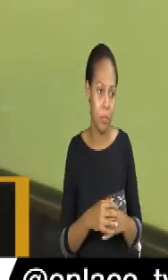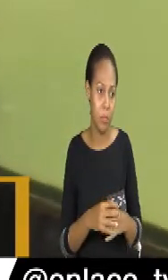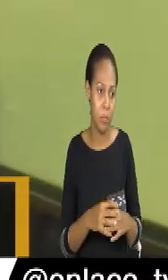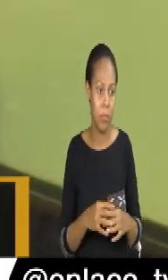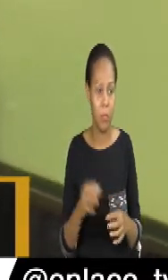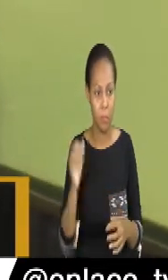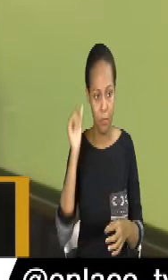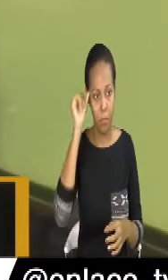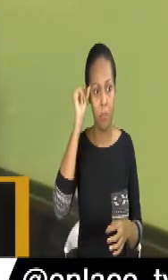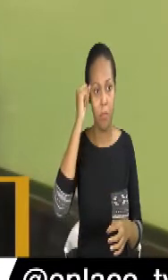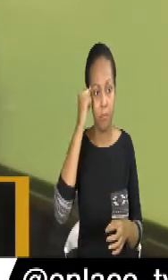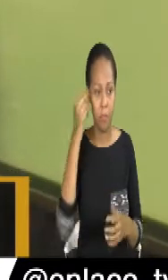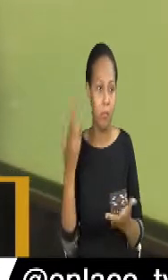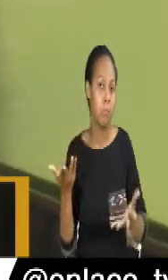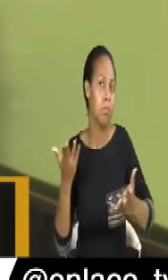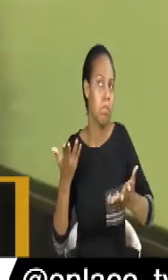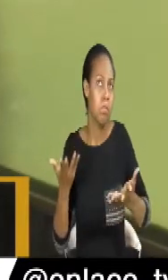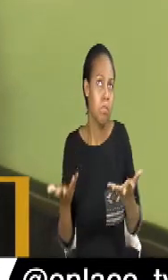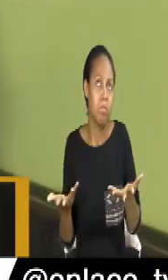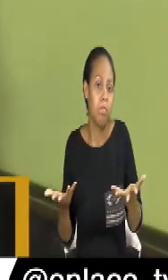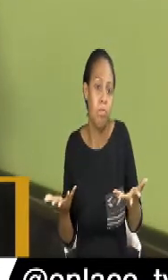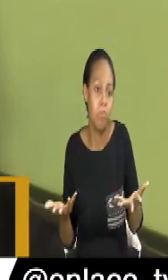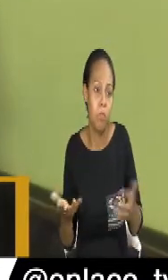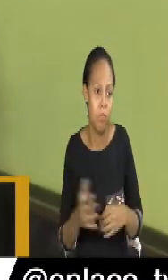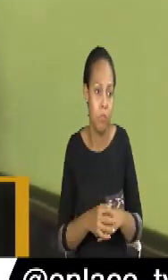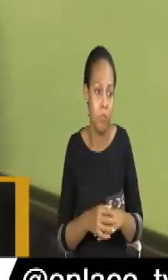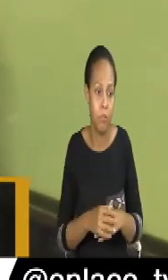¿Cómo lo recordamos? Pues como él era.